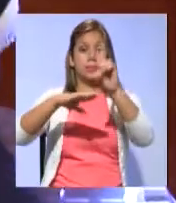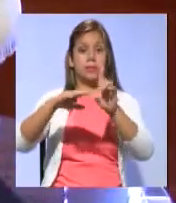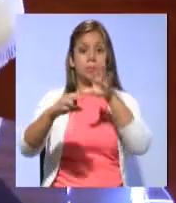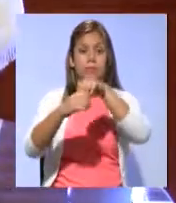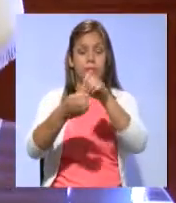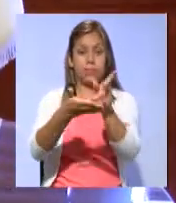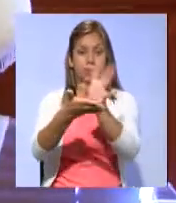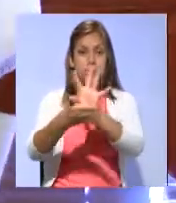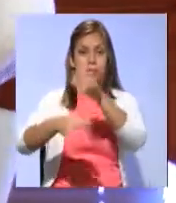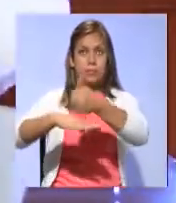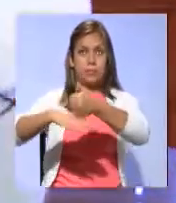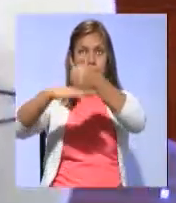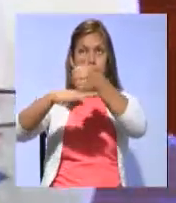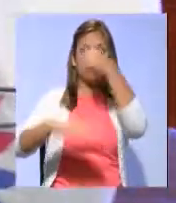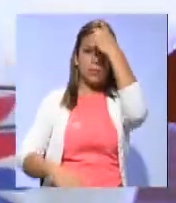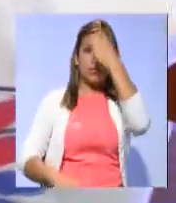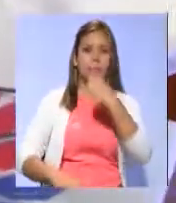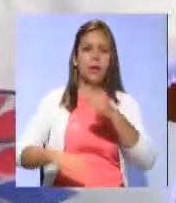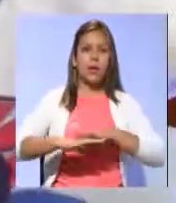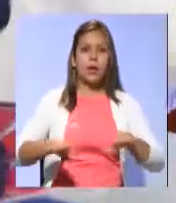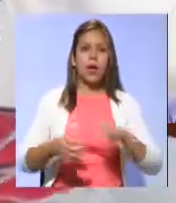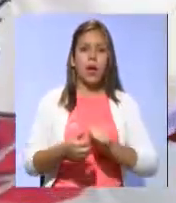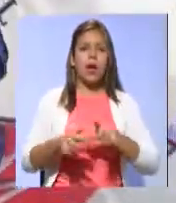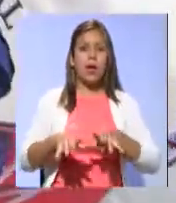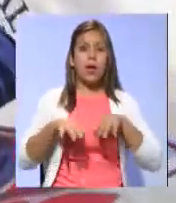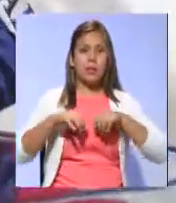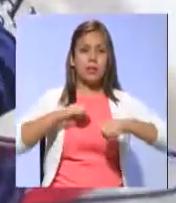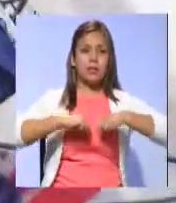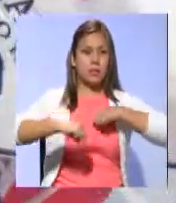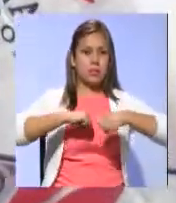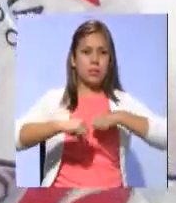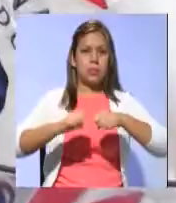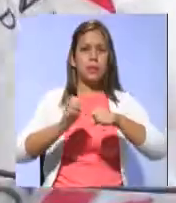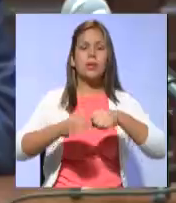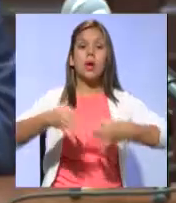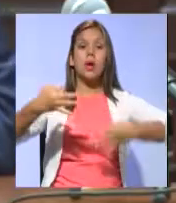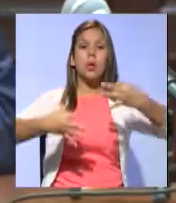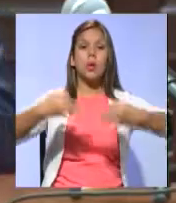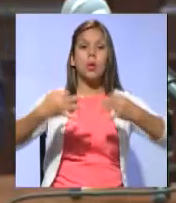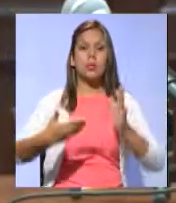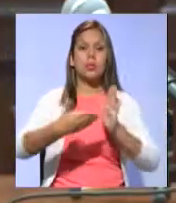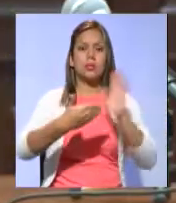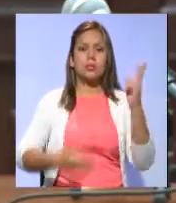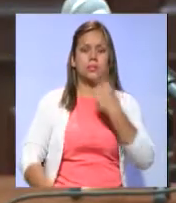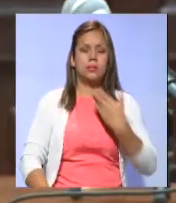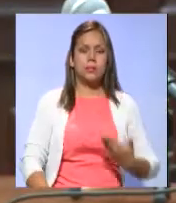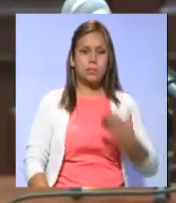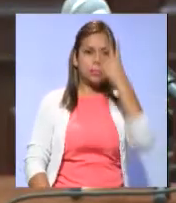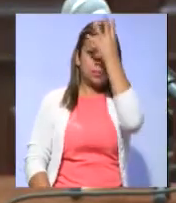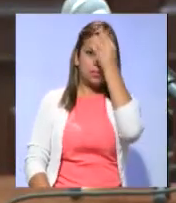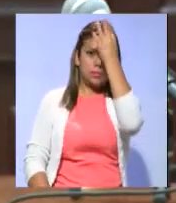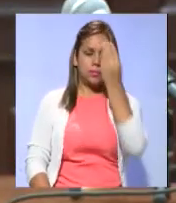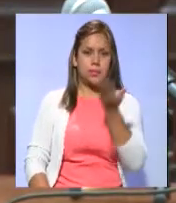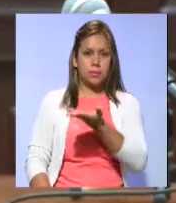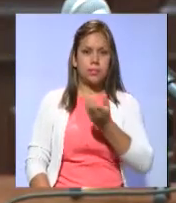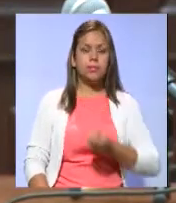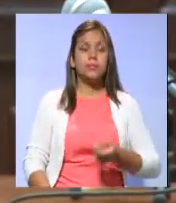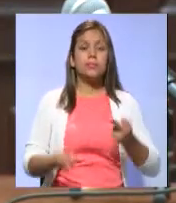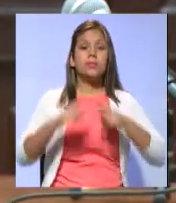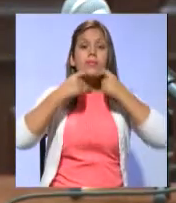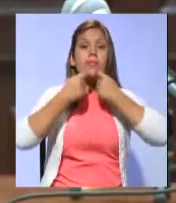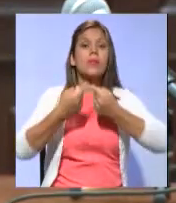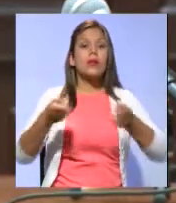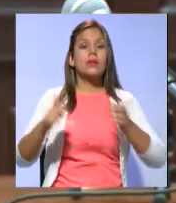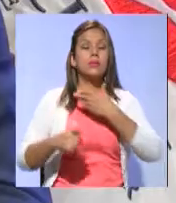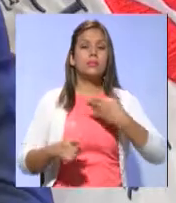Administración Legislativa decidió admitir a trámite la solicitud de juicio político en contra del vicepresidente de la República, Jorge Glass. El anuncio lo